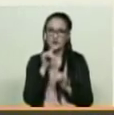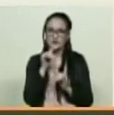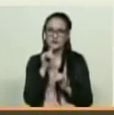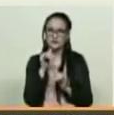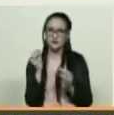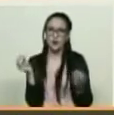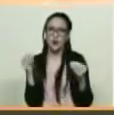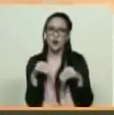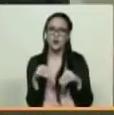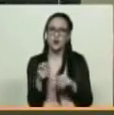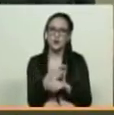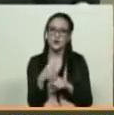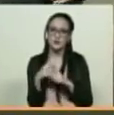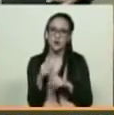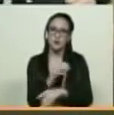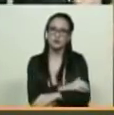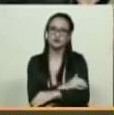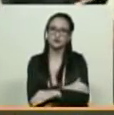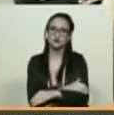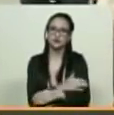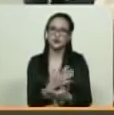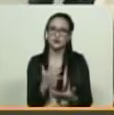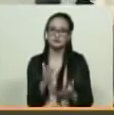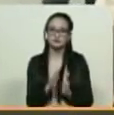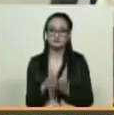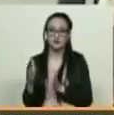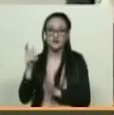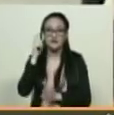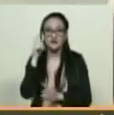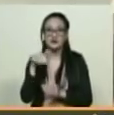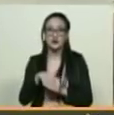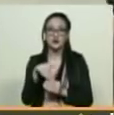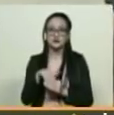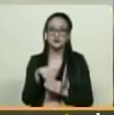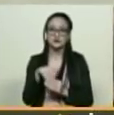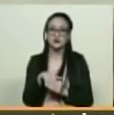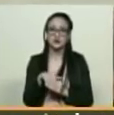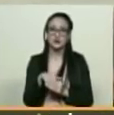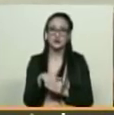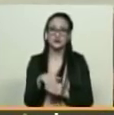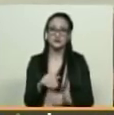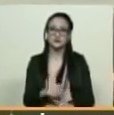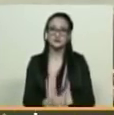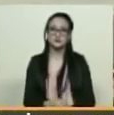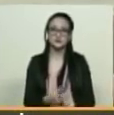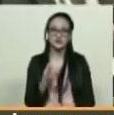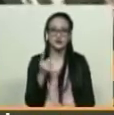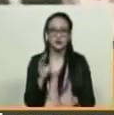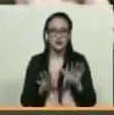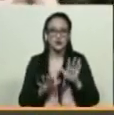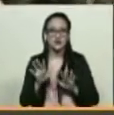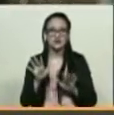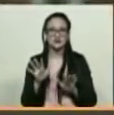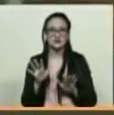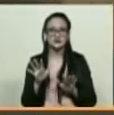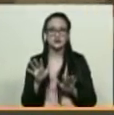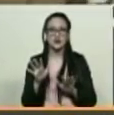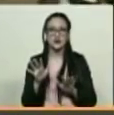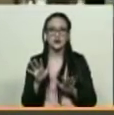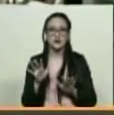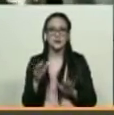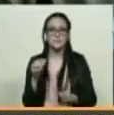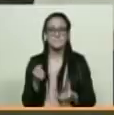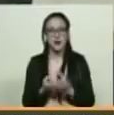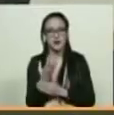acuerdo alcanzado entre gobierno y oposición, se propone correr la fecha de las elecciones. Felipe Mujica, secretario general. La segunda quincena del mes de